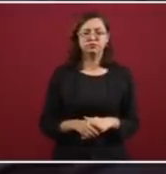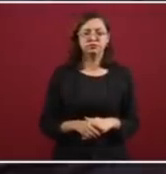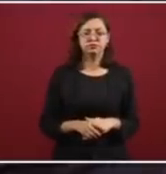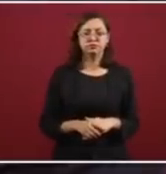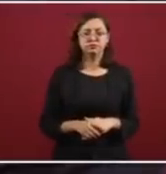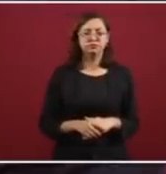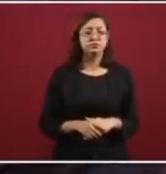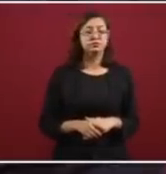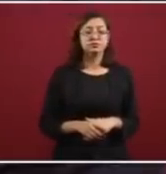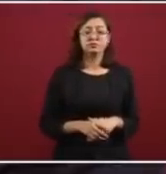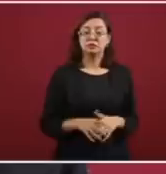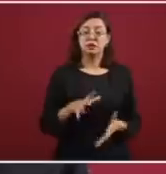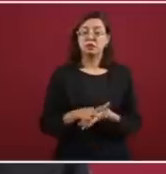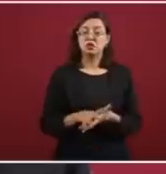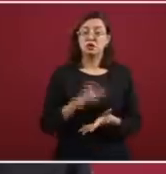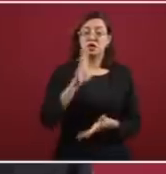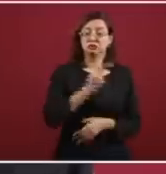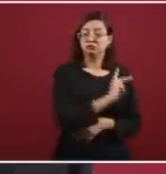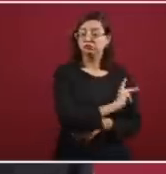Casi todos.